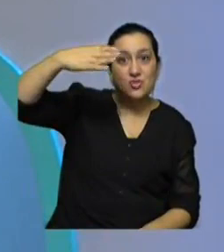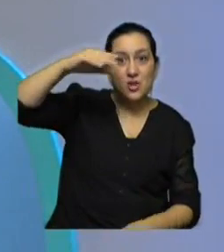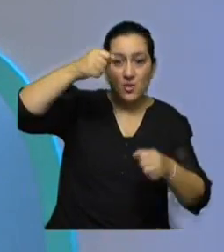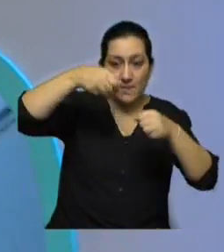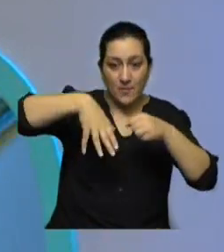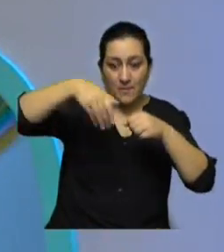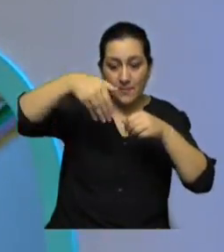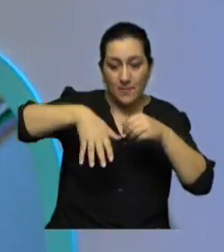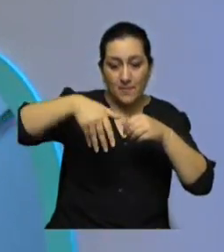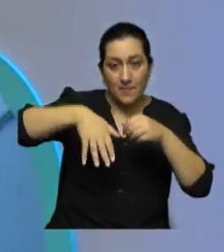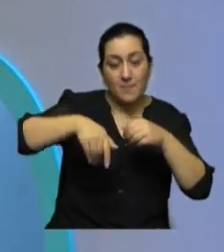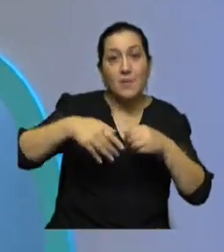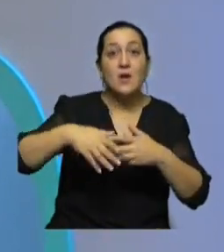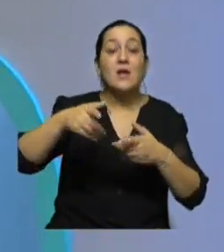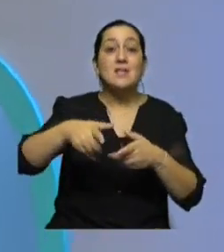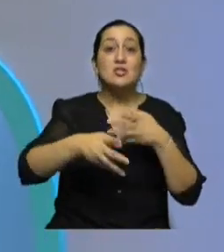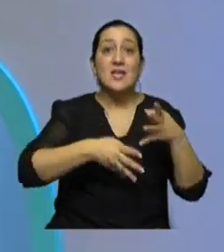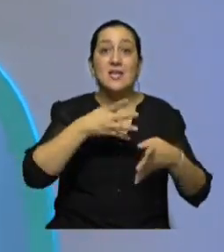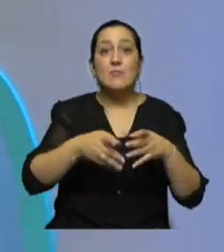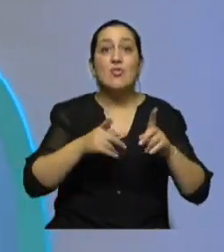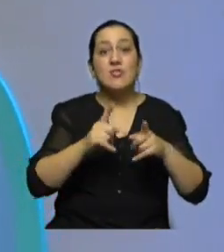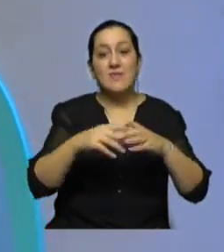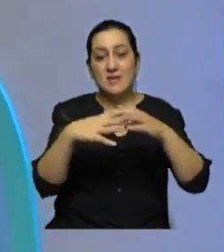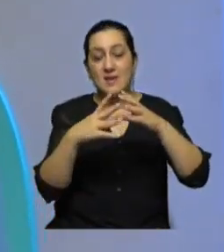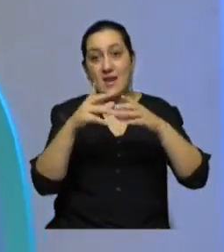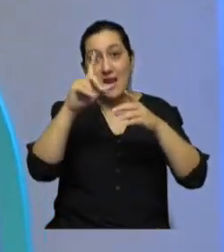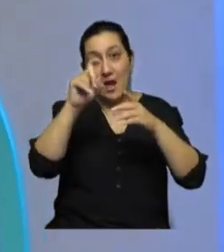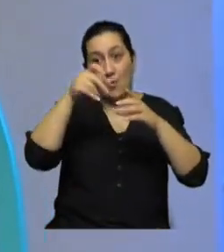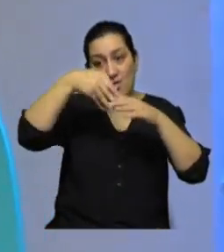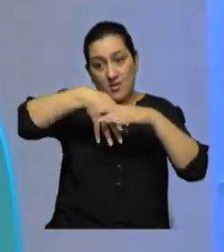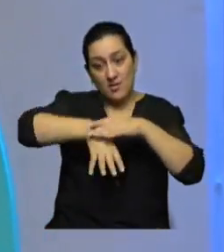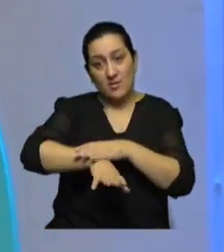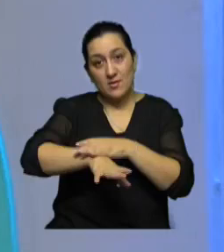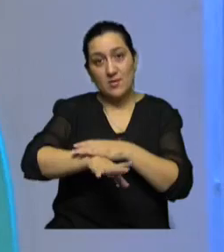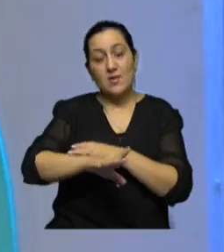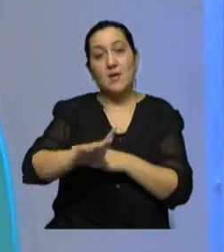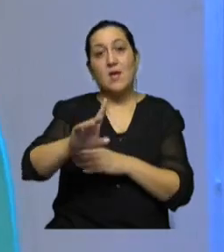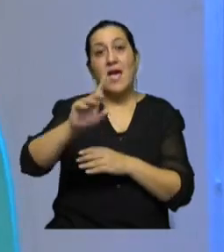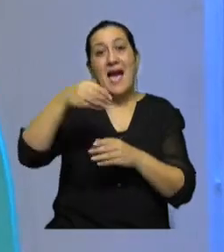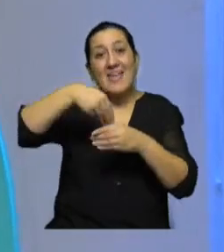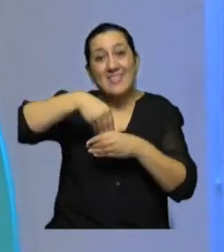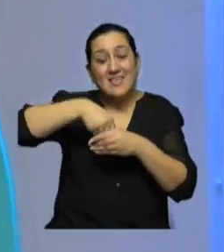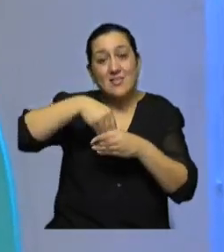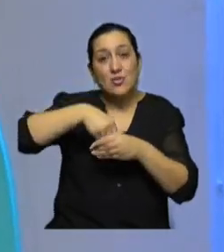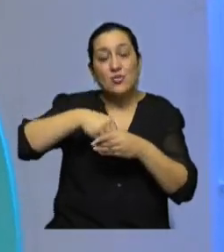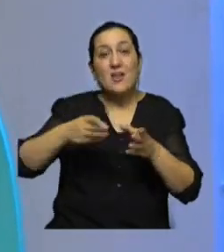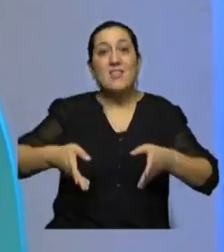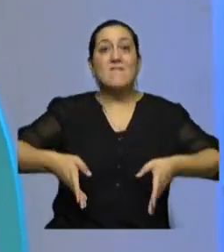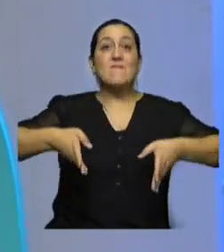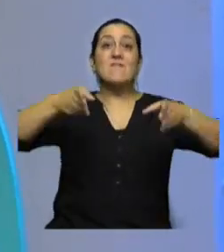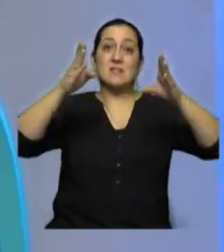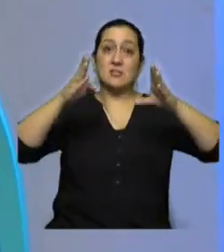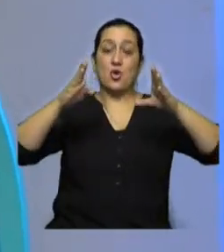acondicionado, los equipos de aire acondicionado deben escurrir en la red de conexión sanitaria interna de la